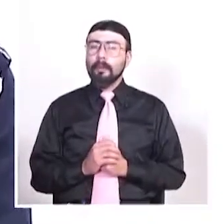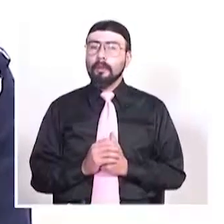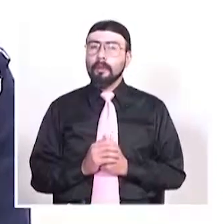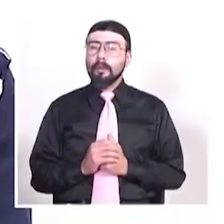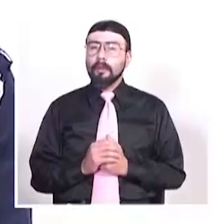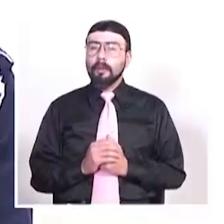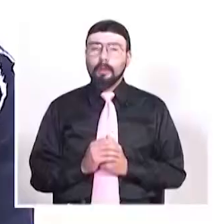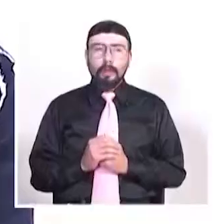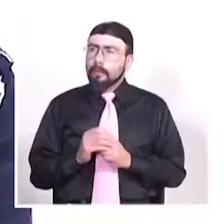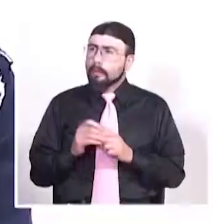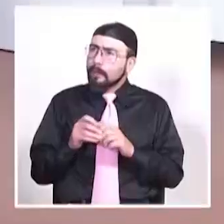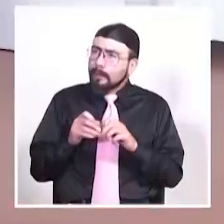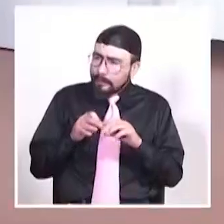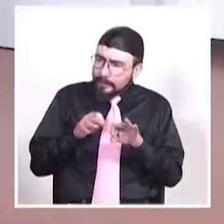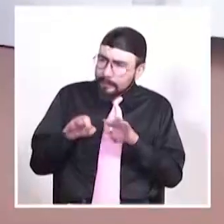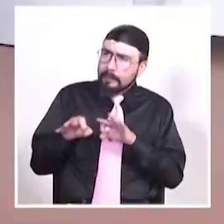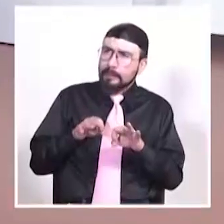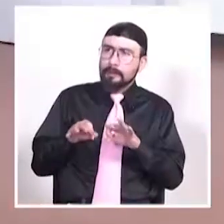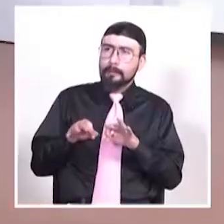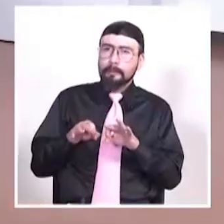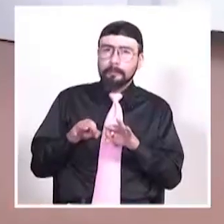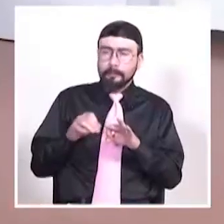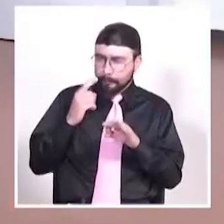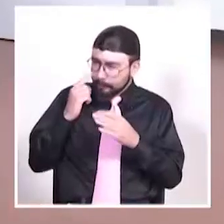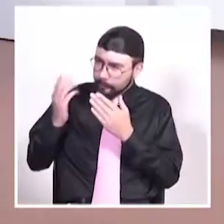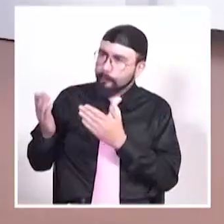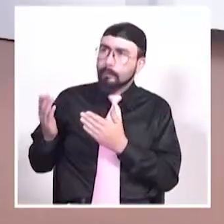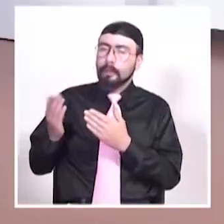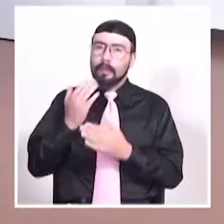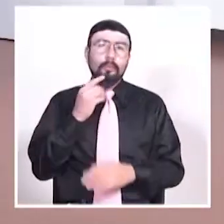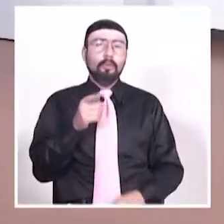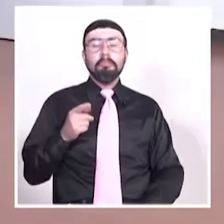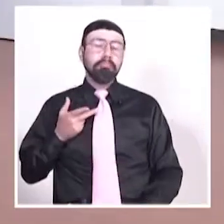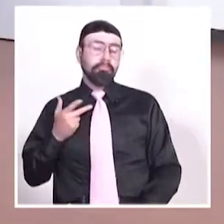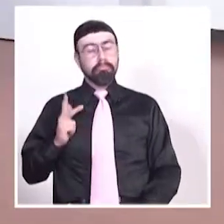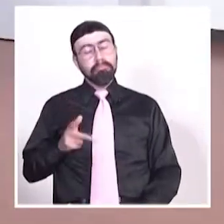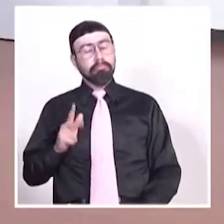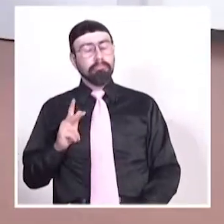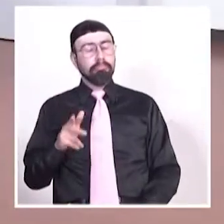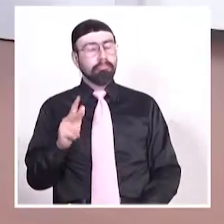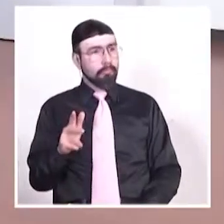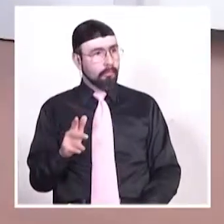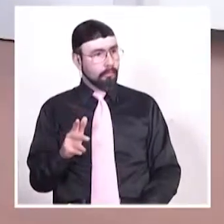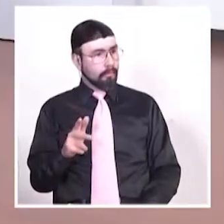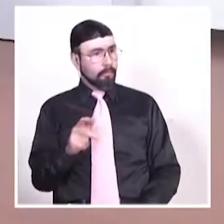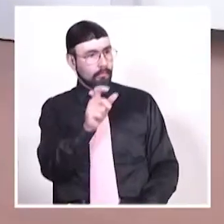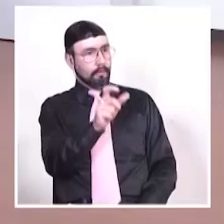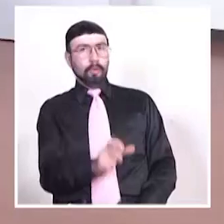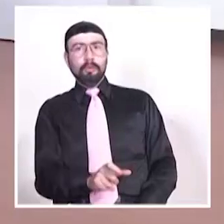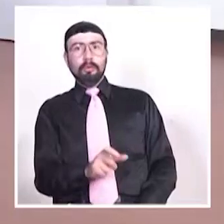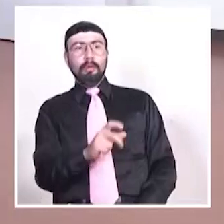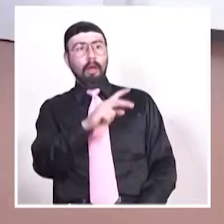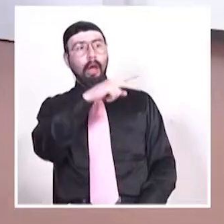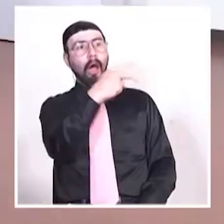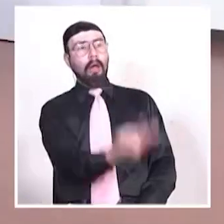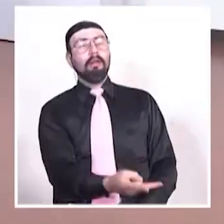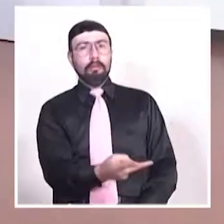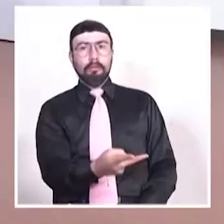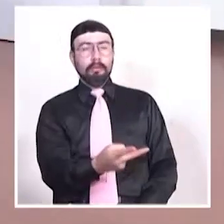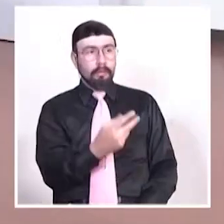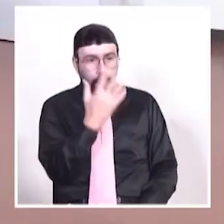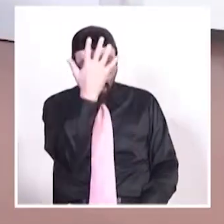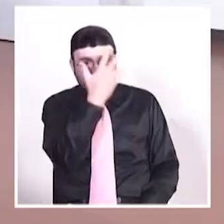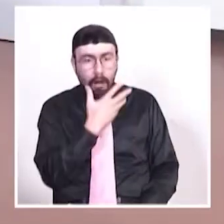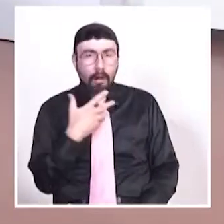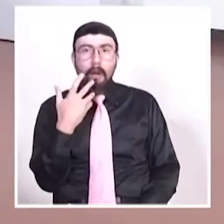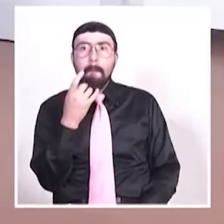si explicamos ahí, a ver, vamos por la calle y nos encontramos a una persona tirada, ¿cierto? Está ahogada, está